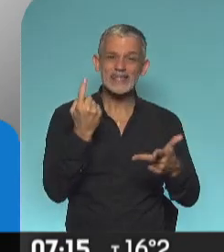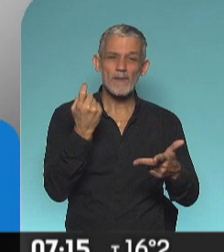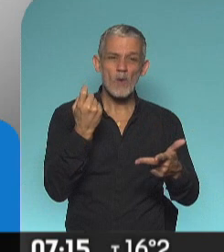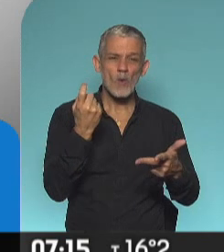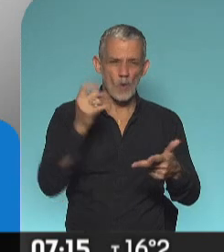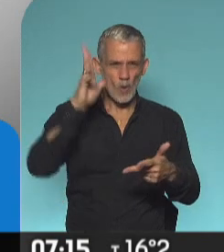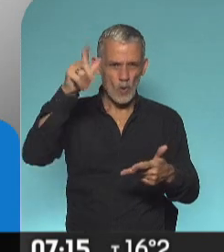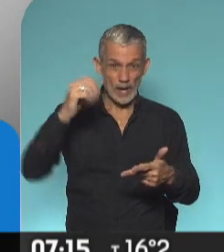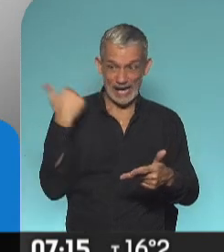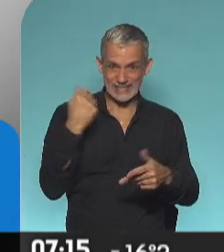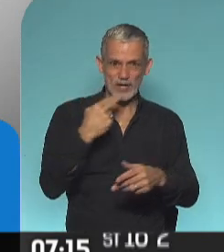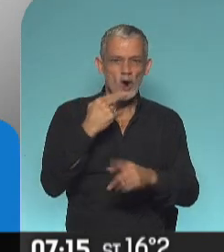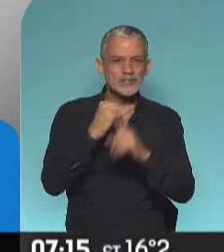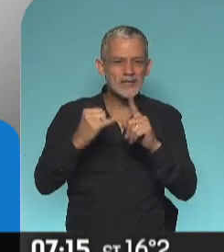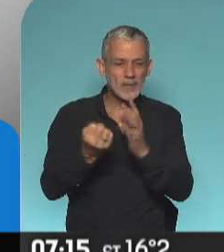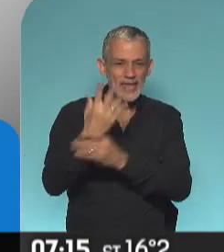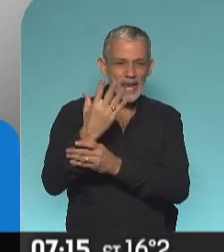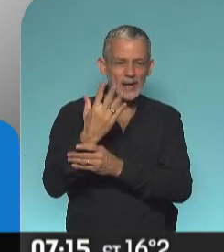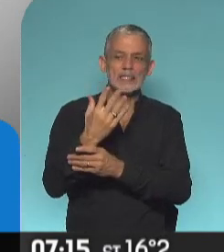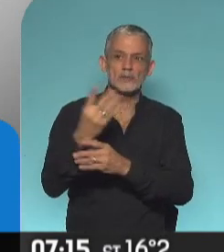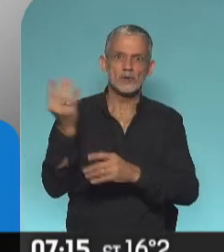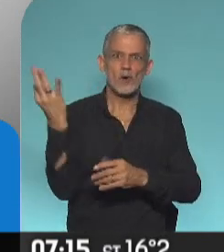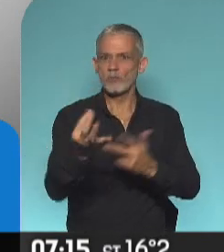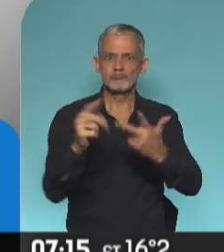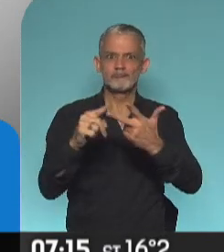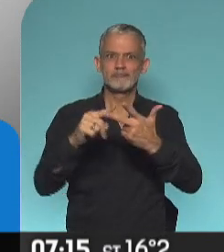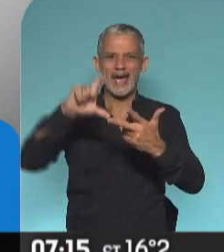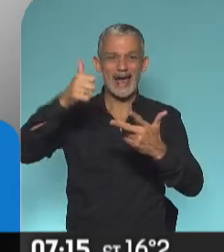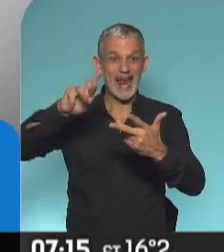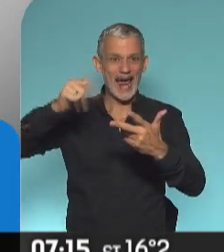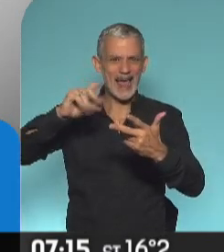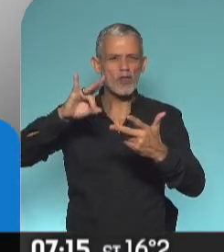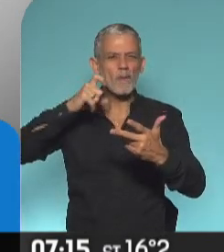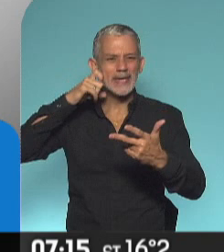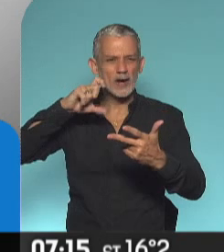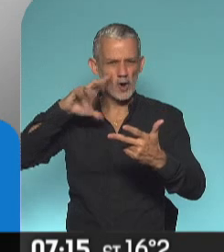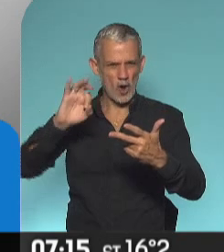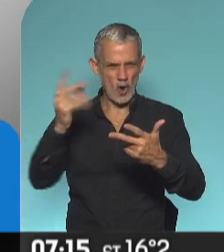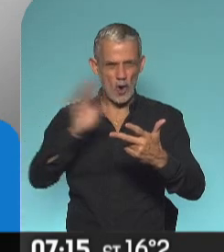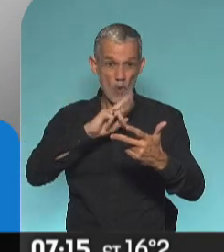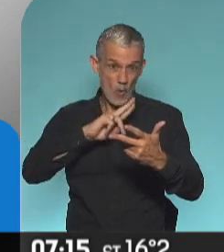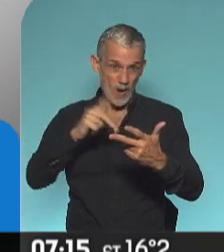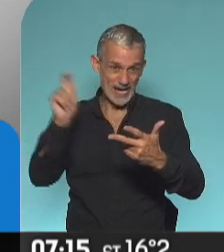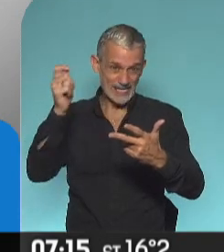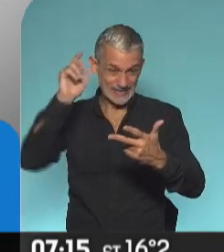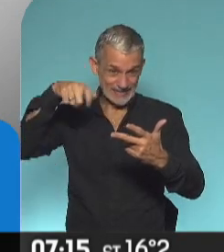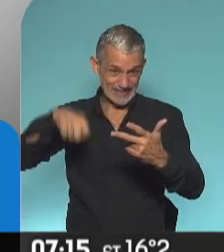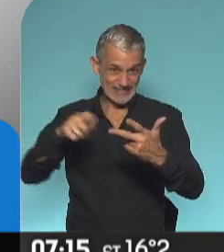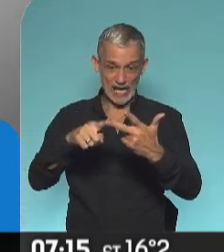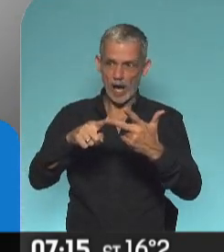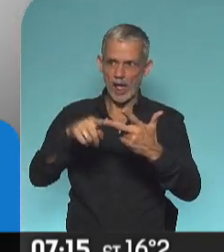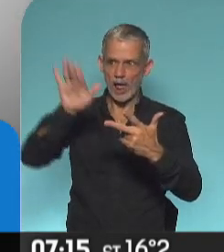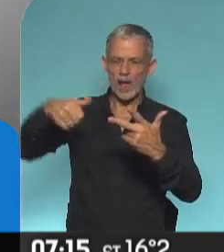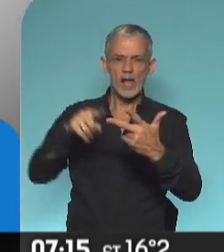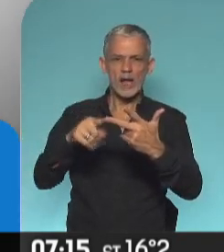Ayer a las 11:30 de la mañana designó a Clara Dopico. La jueza Clara Dopico estaba llamada